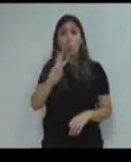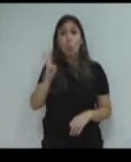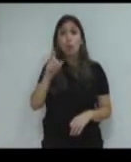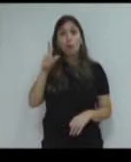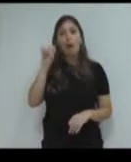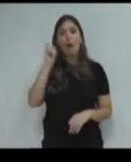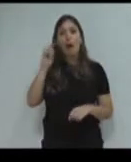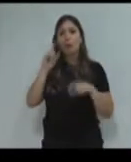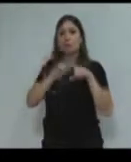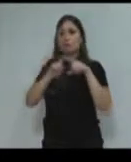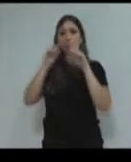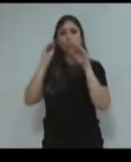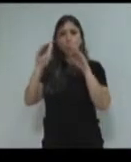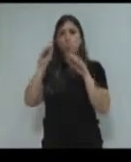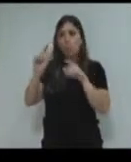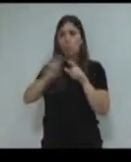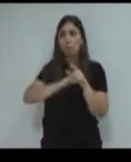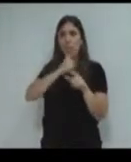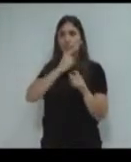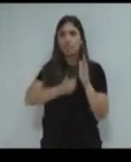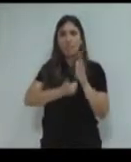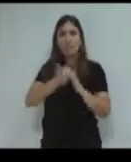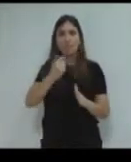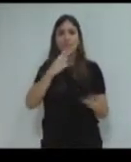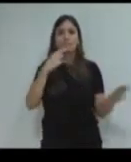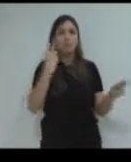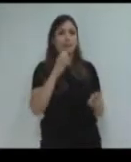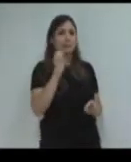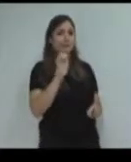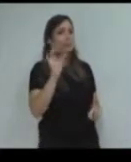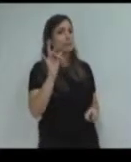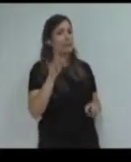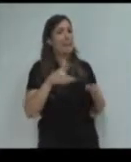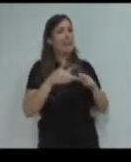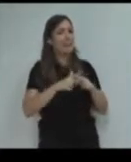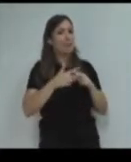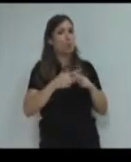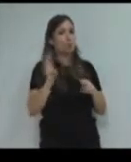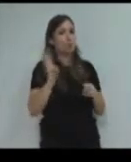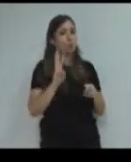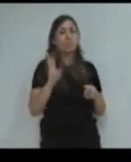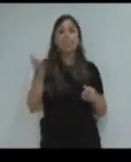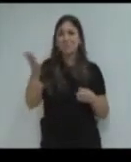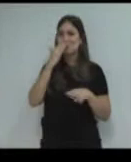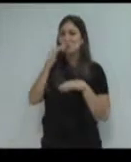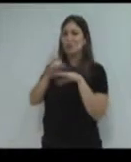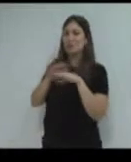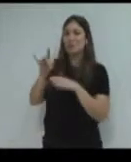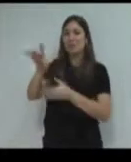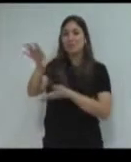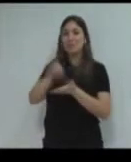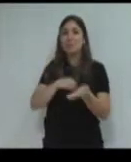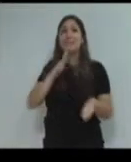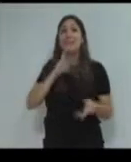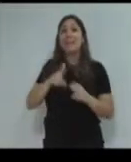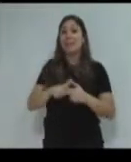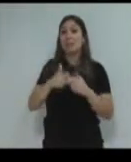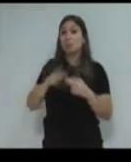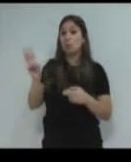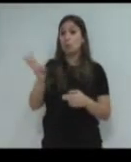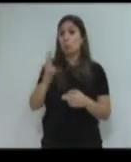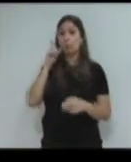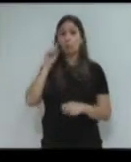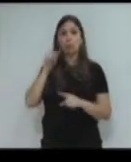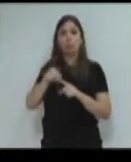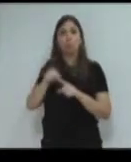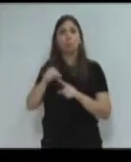utilizar las facilidades que te ofrece el Word para generar las herramientas, las herramientas que te ofrece el Word para generar las tablas,